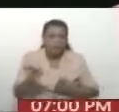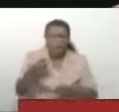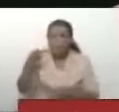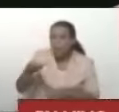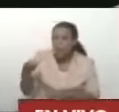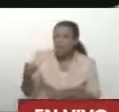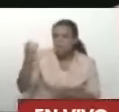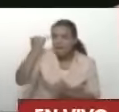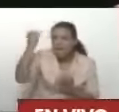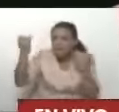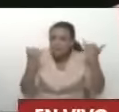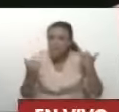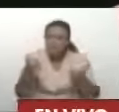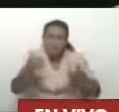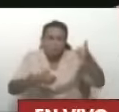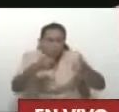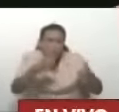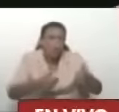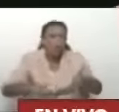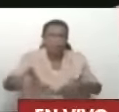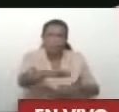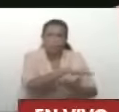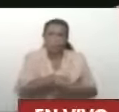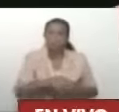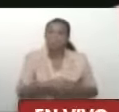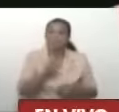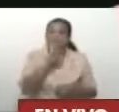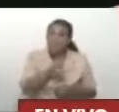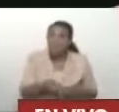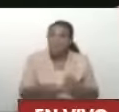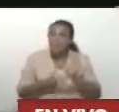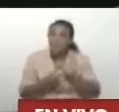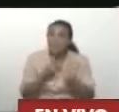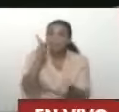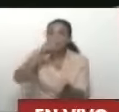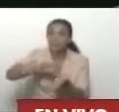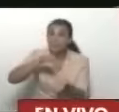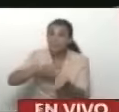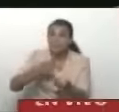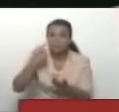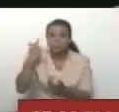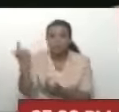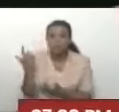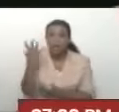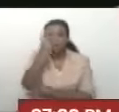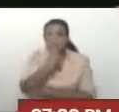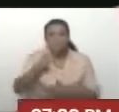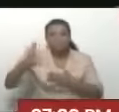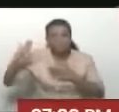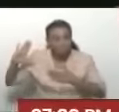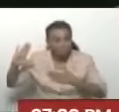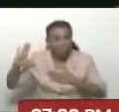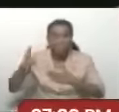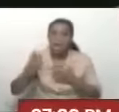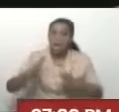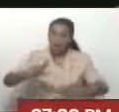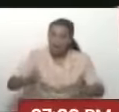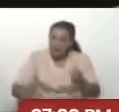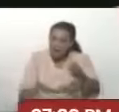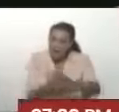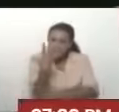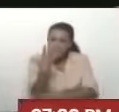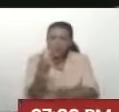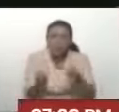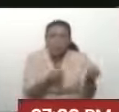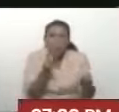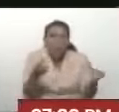político de cada uno de los movimientos a nivel nacional. También estamos allí, presidente, comprometidos con la conformación de